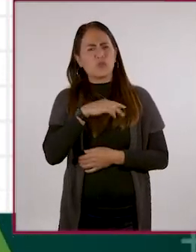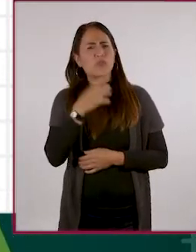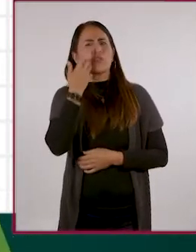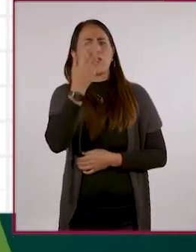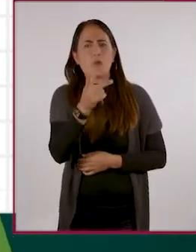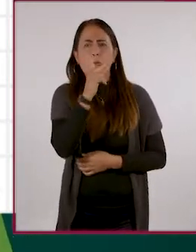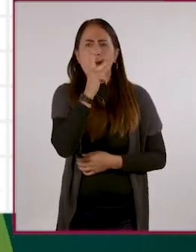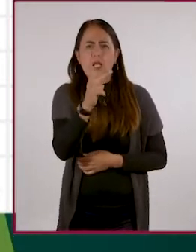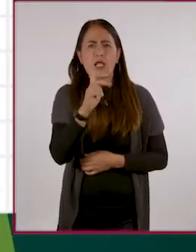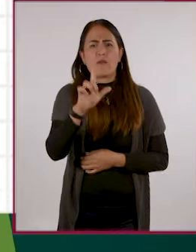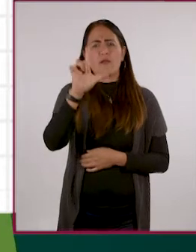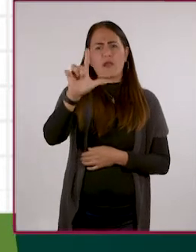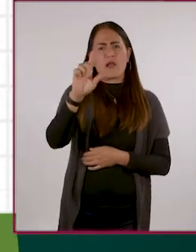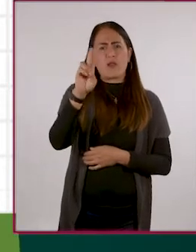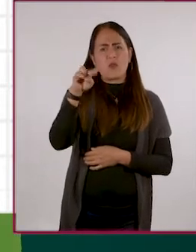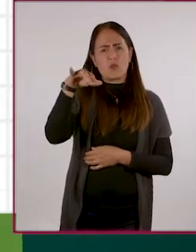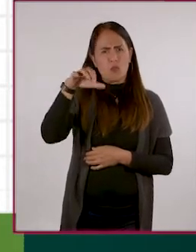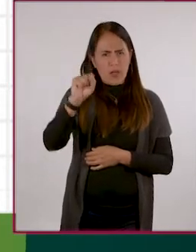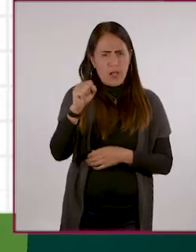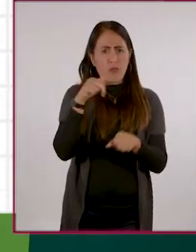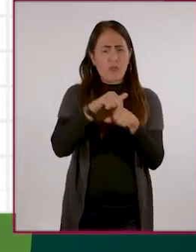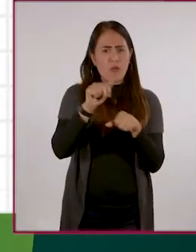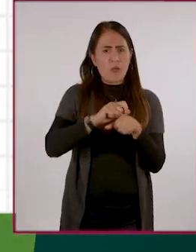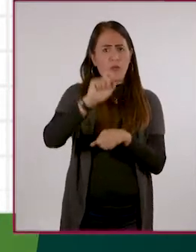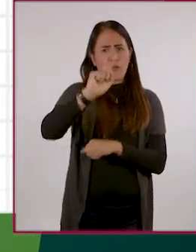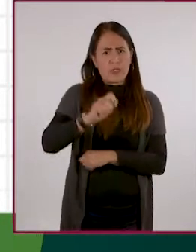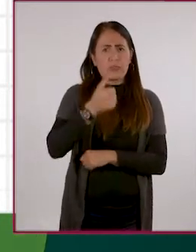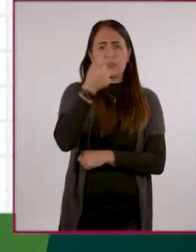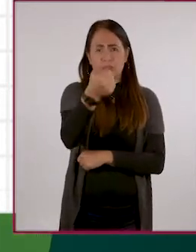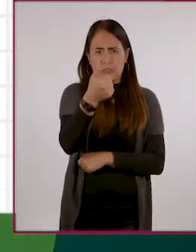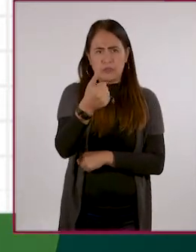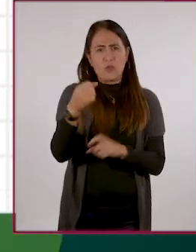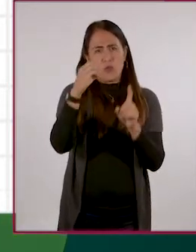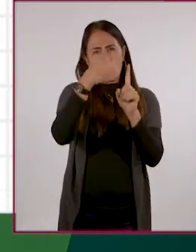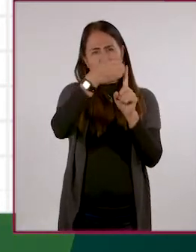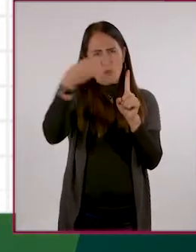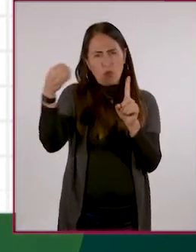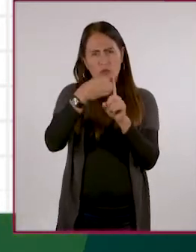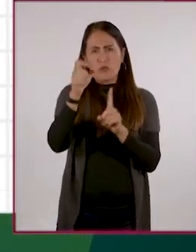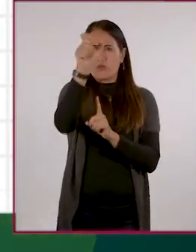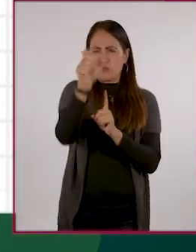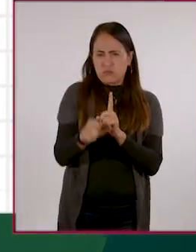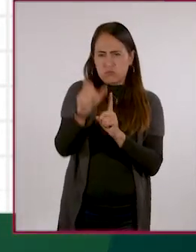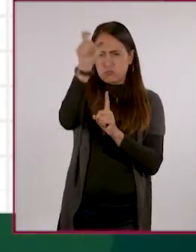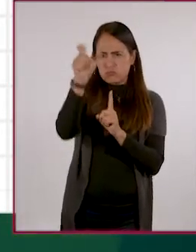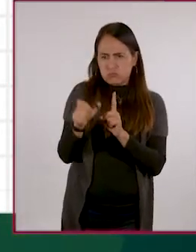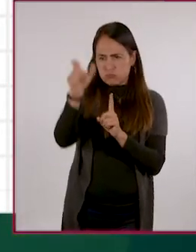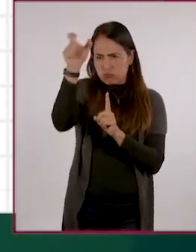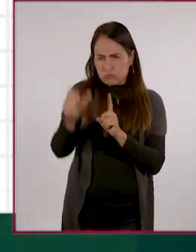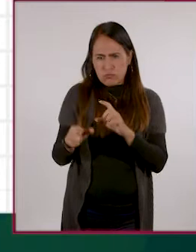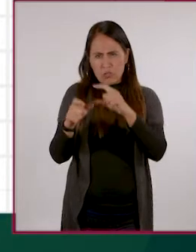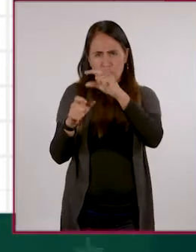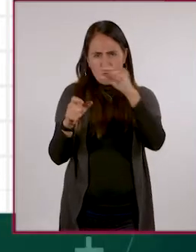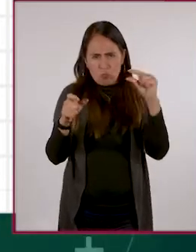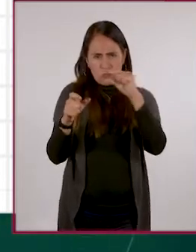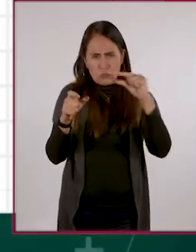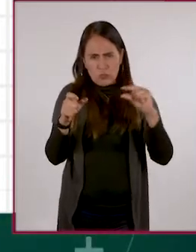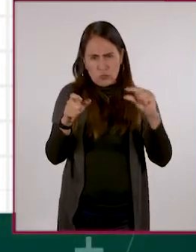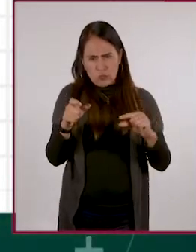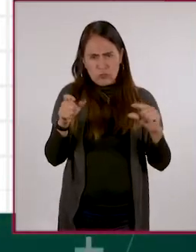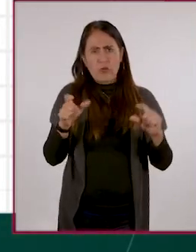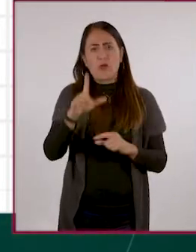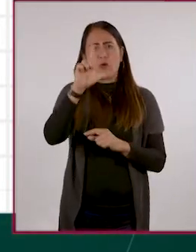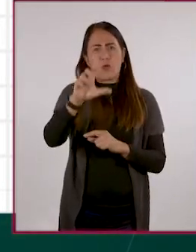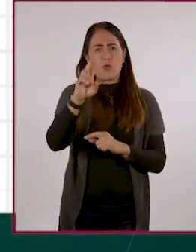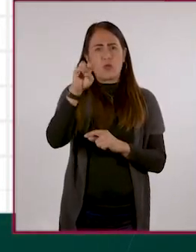que queremos ubicar la palabra luna y el número 26. Si seguimos el orden de columnas y filas, entonces podremos decir